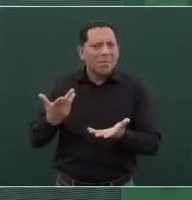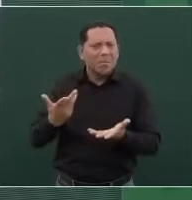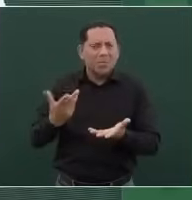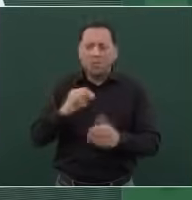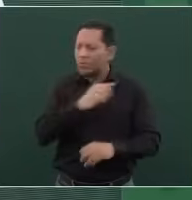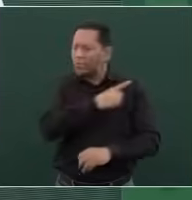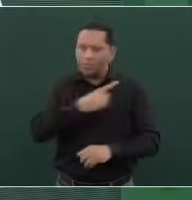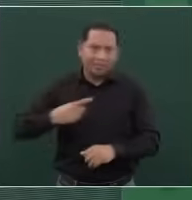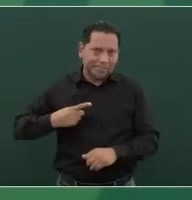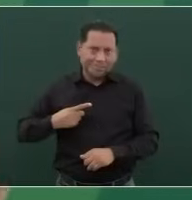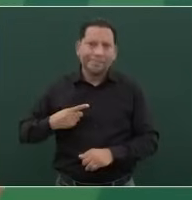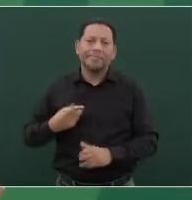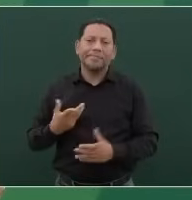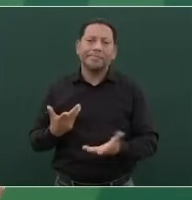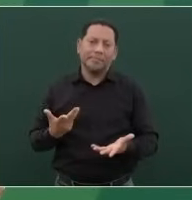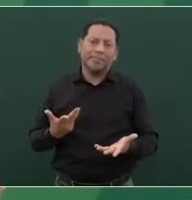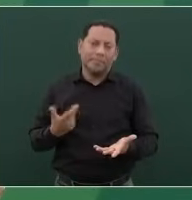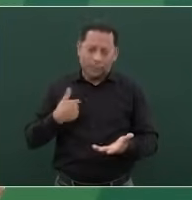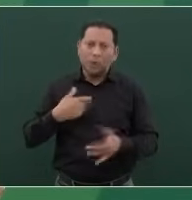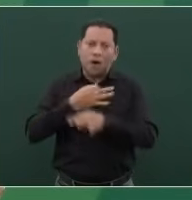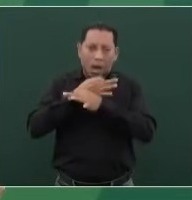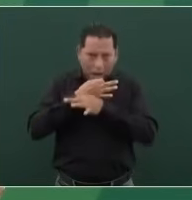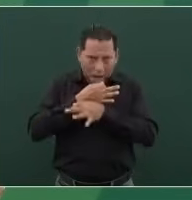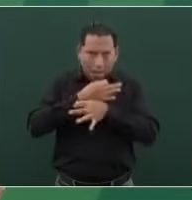Así de claro.